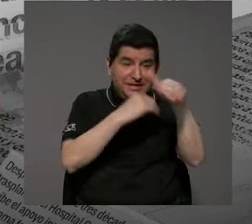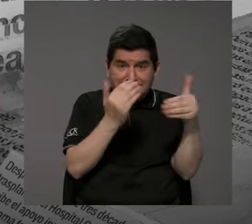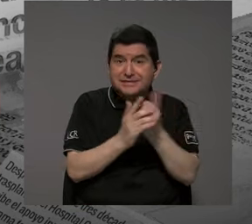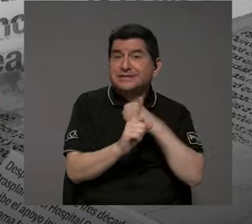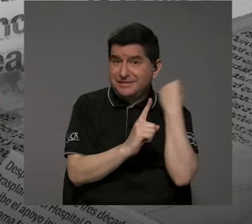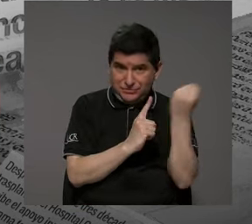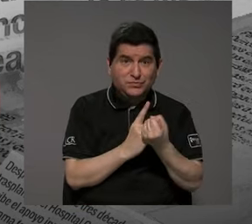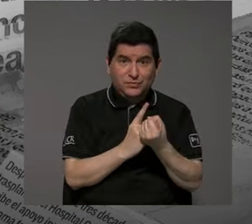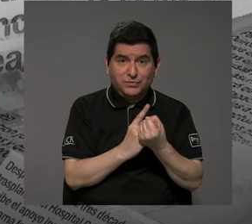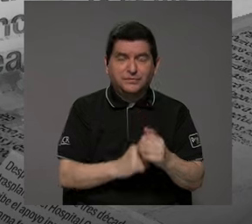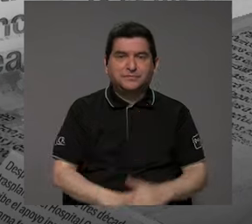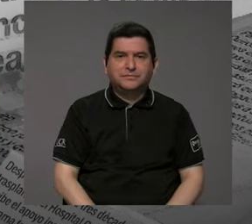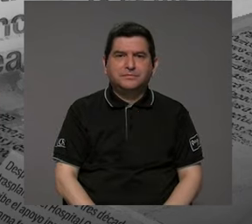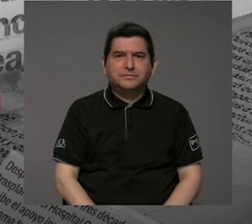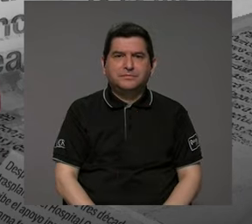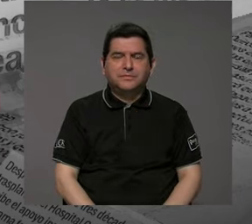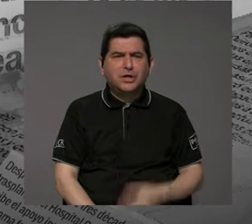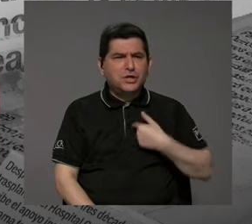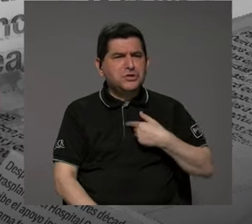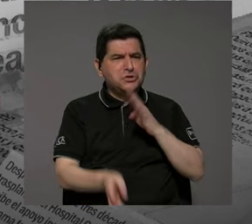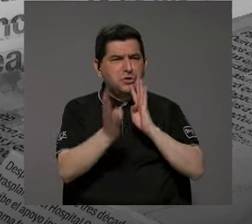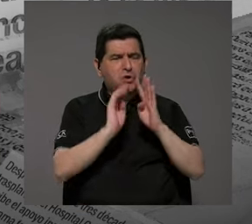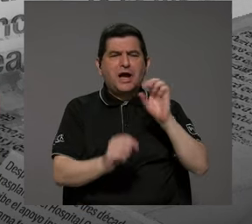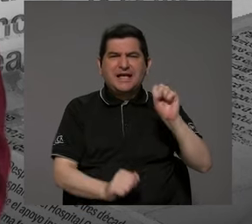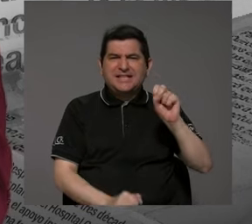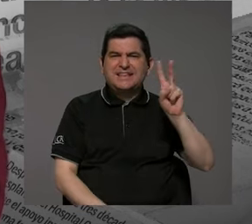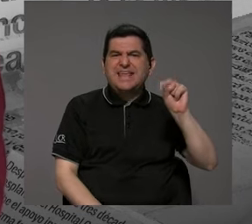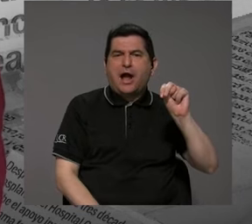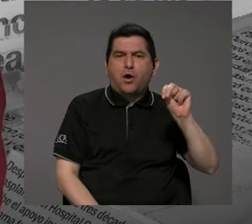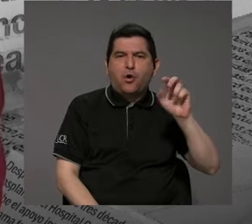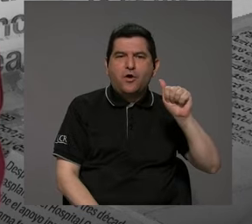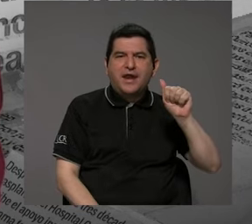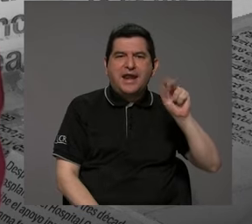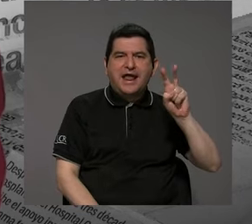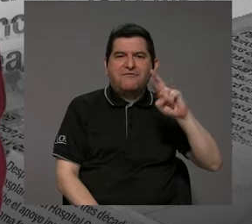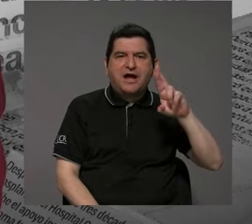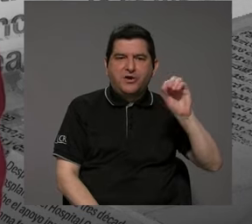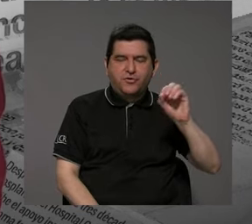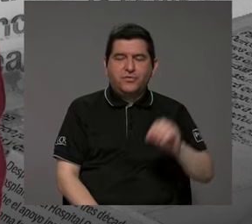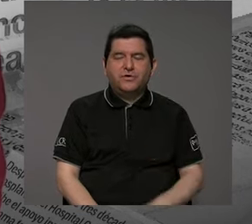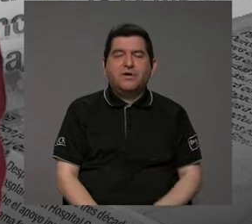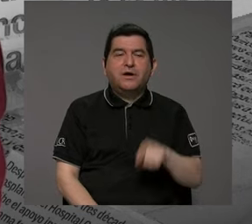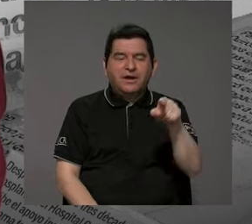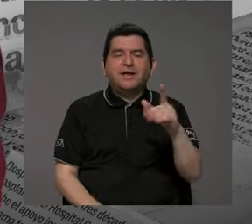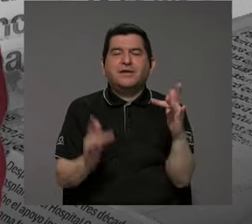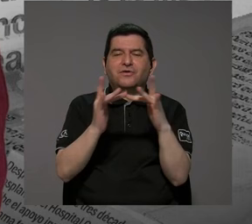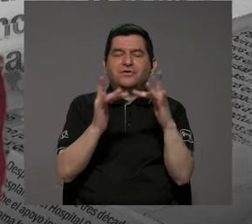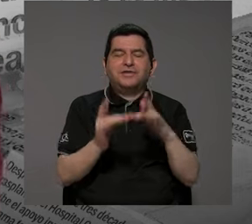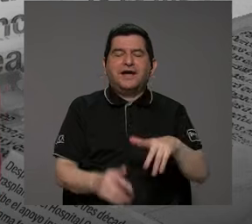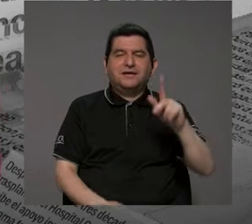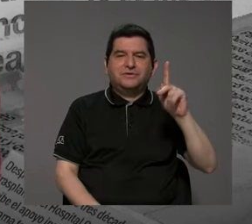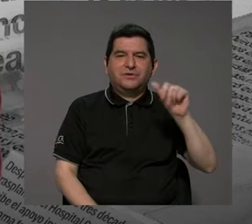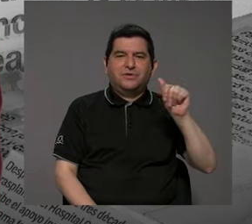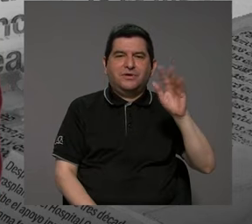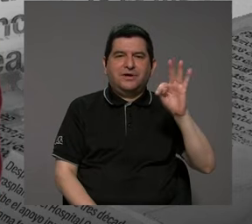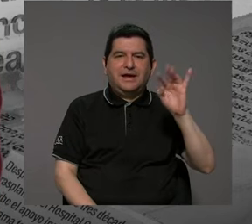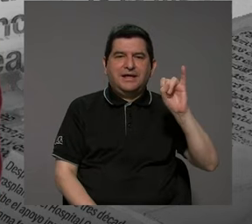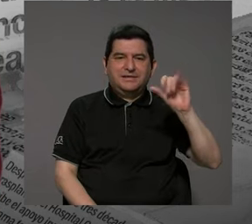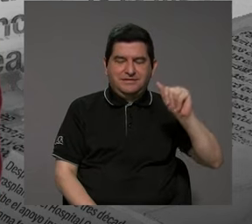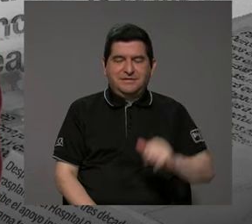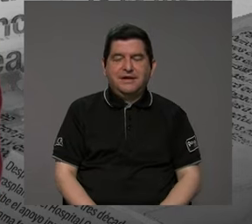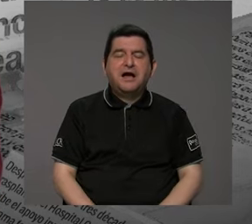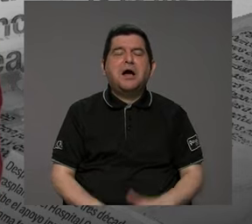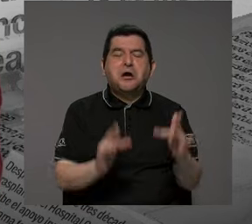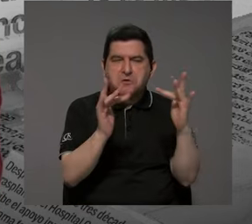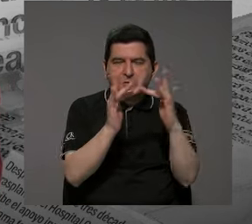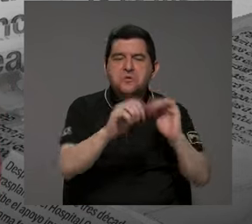esto Entonces le hablé de Santiago y y Santiago me pasó el número de Katia y nos pusimos inmediatamente en contacto